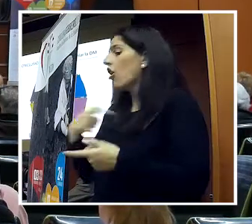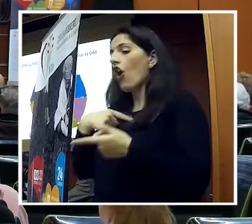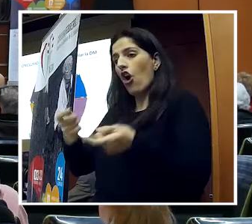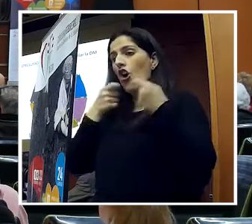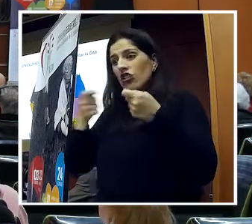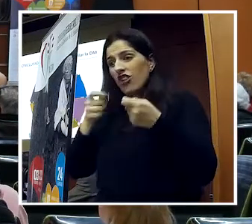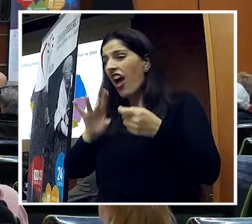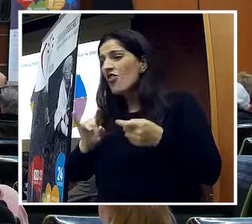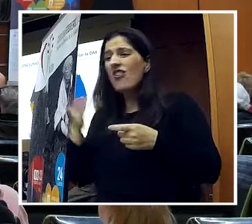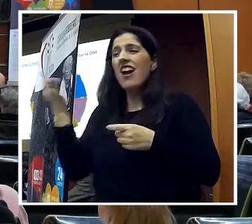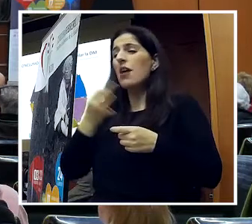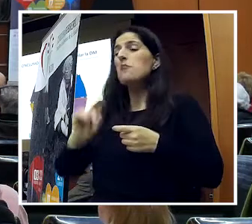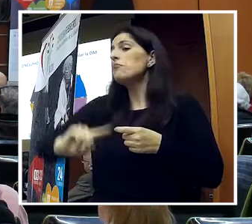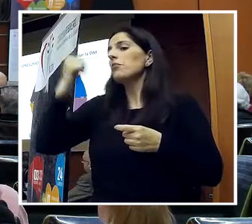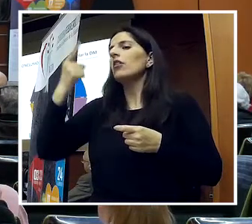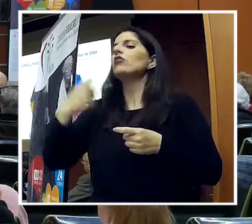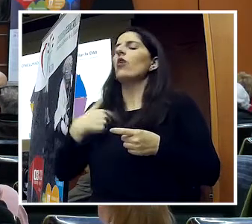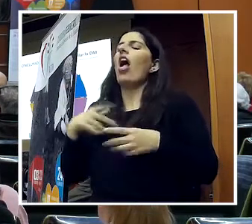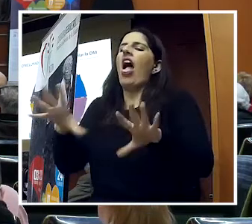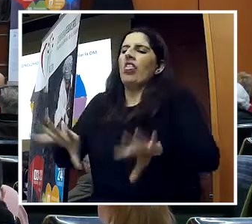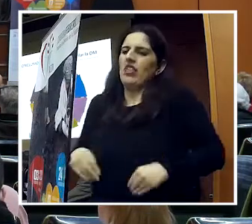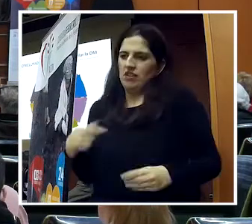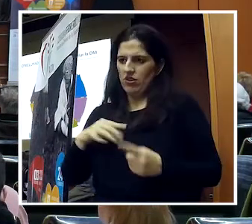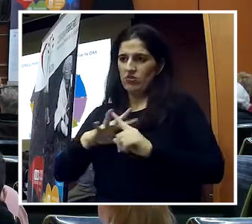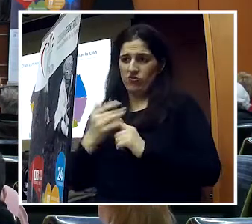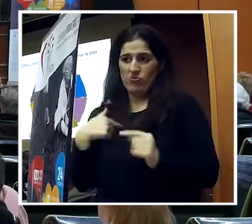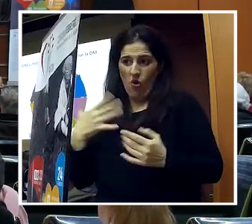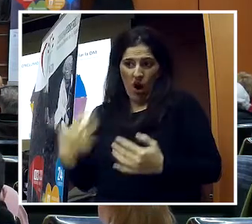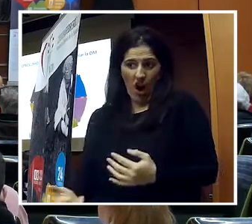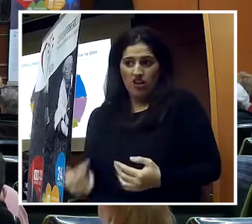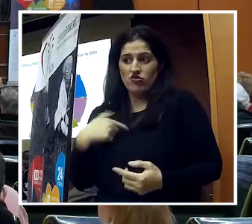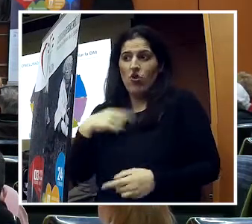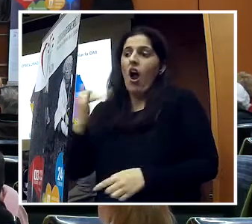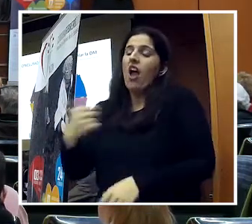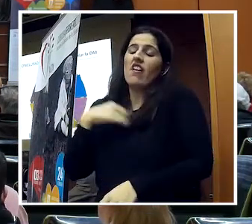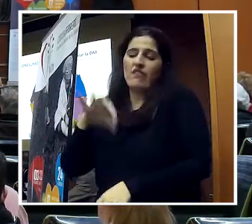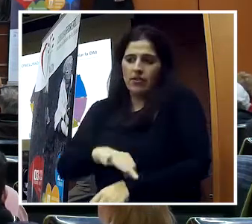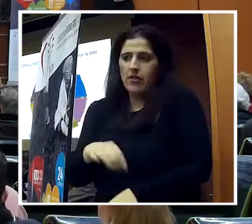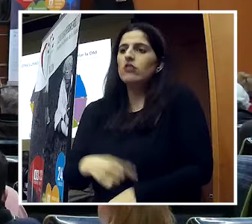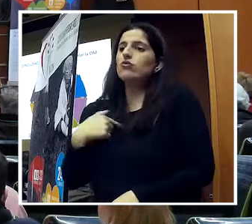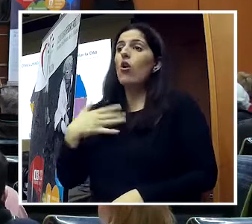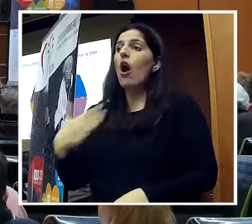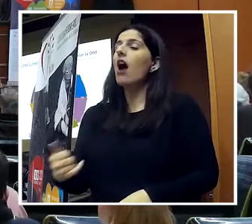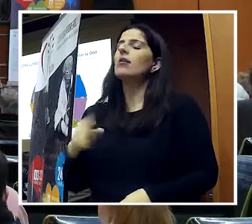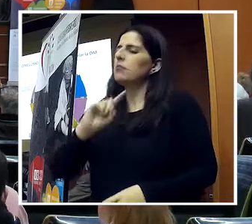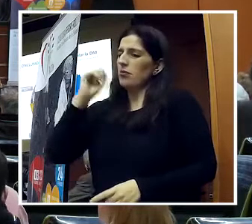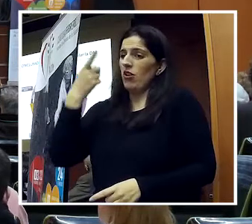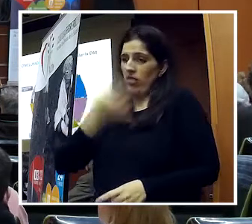la diabetes, lo primero es aceptar la diabetes, es que uno la tiene, es aceptar que esa enfermedad uno la tiene. Ese es el primer